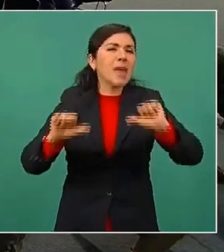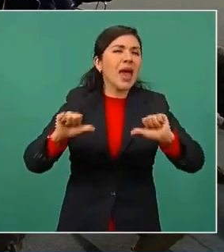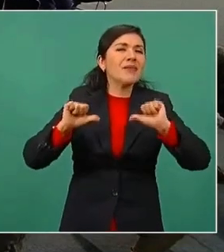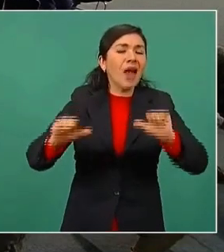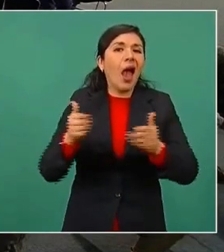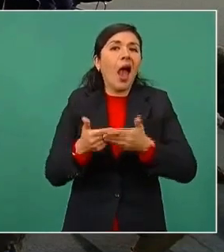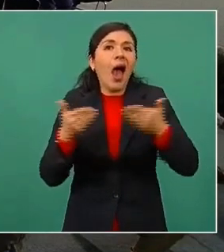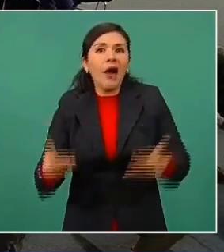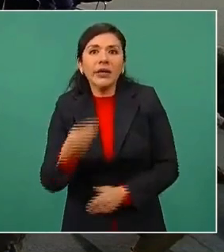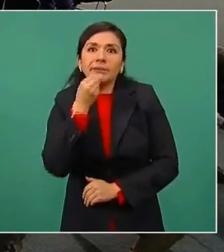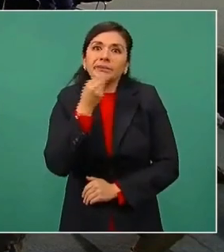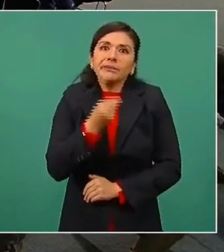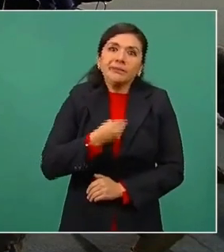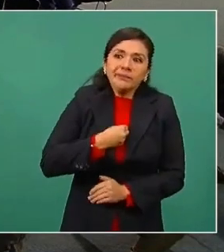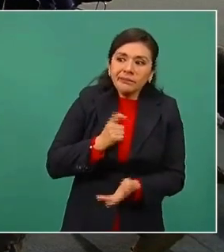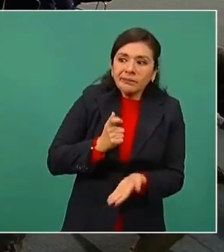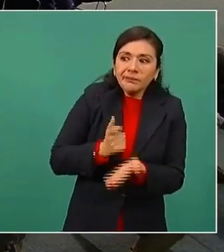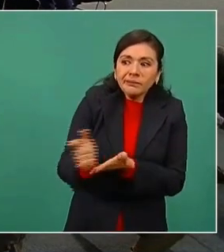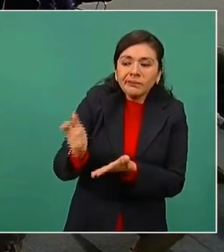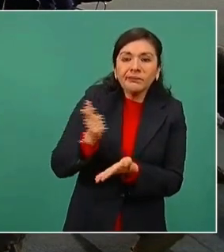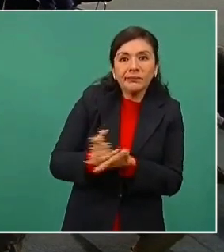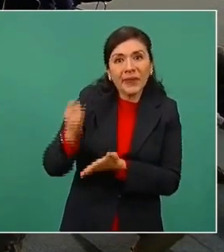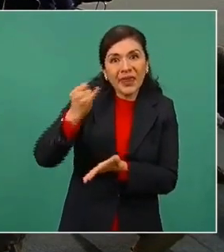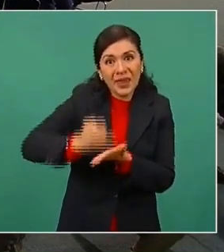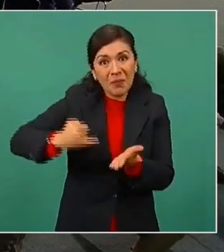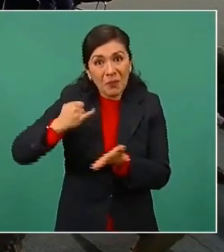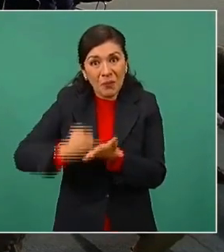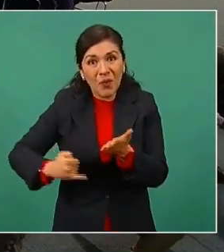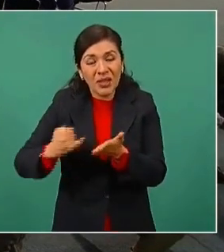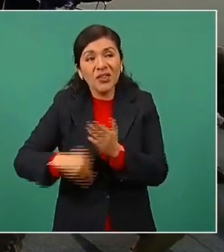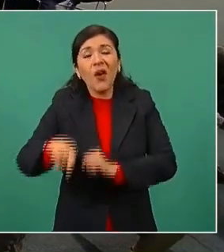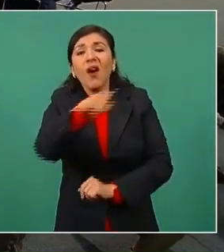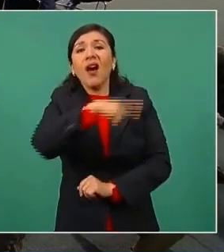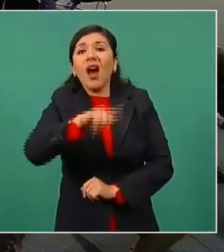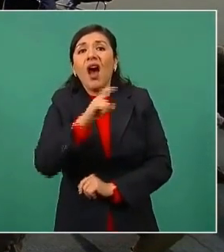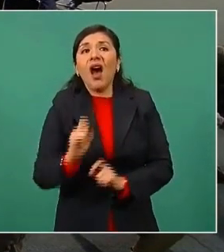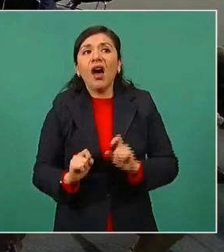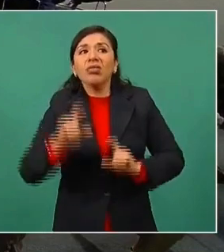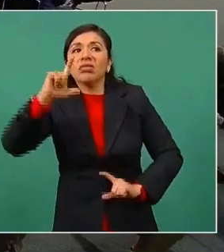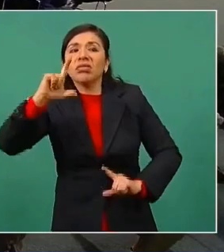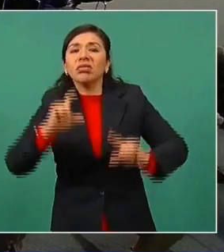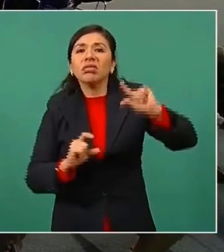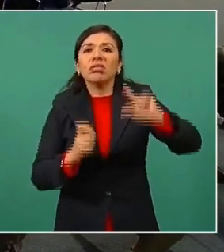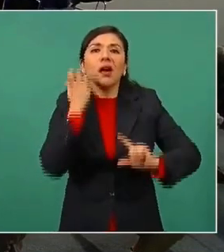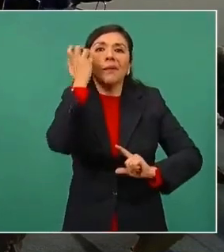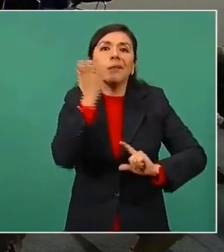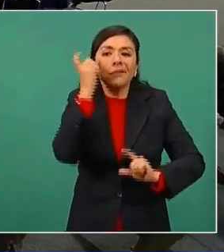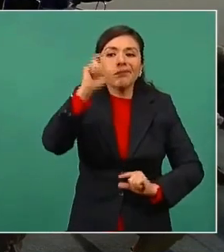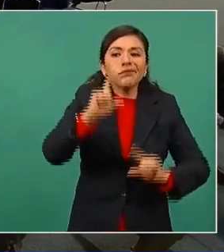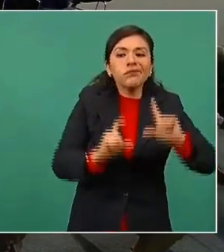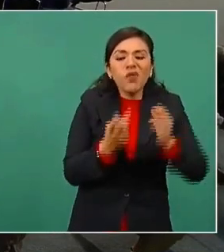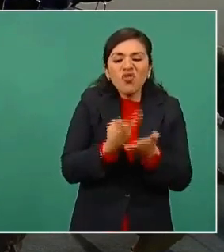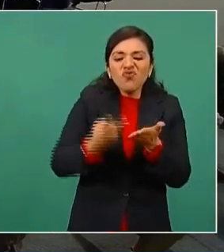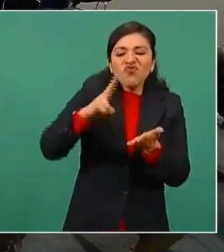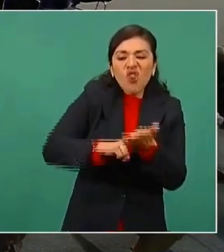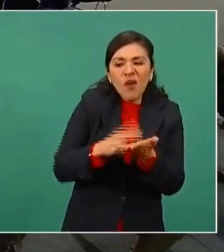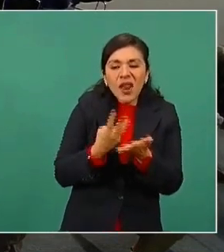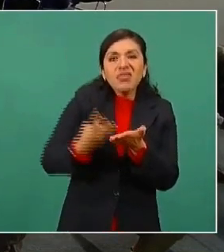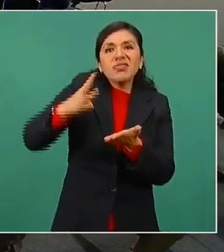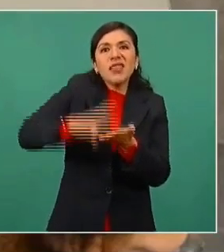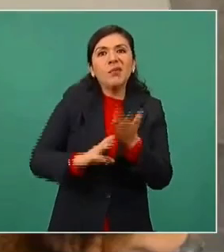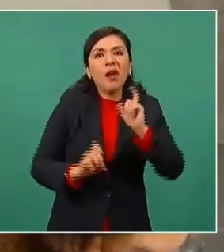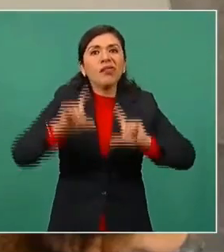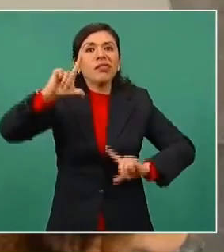a regañadientes, especulan con los precios y los elevan al doble o al triple. Y